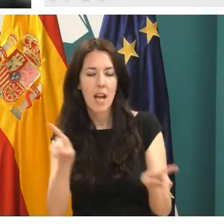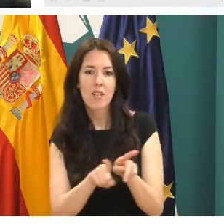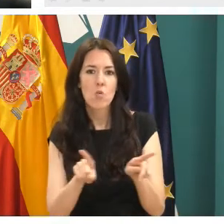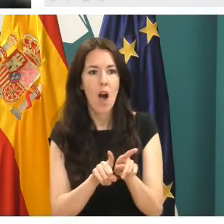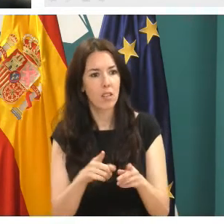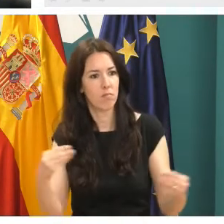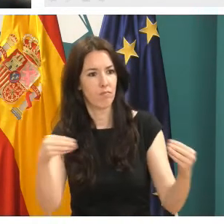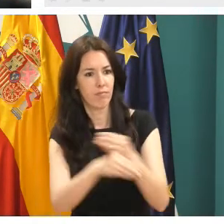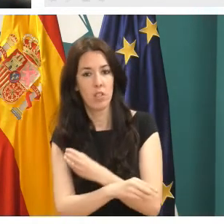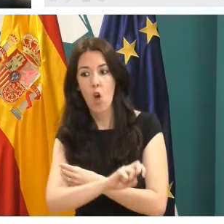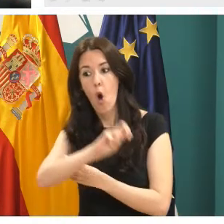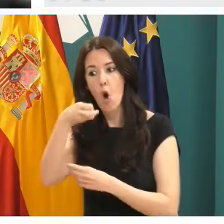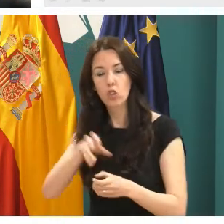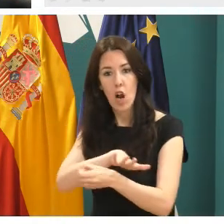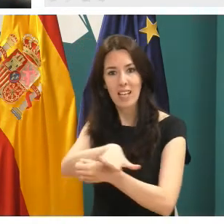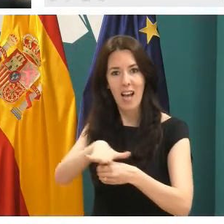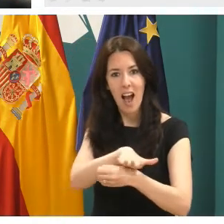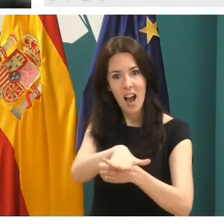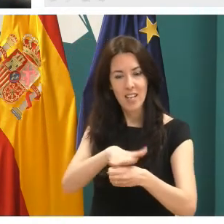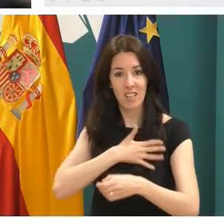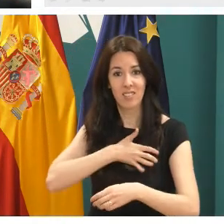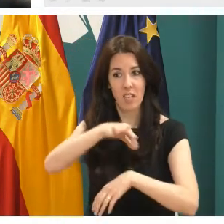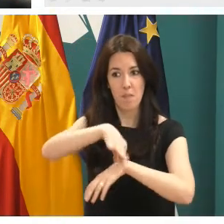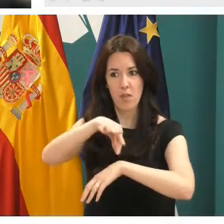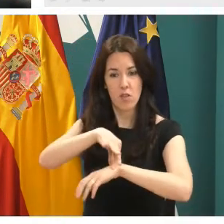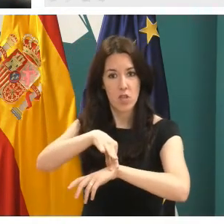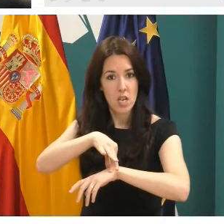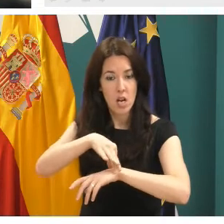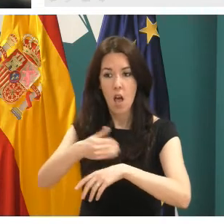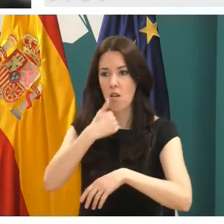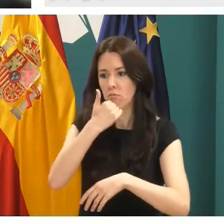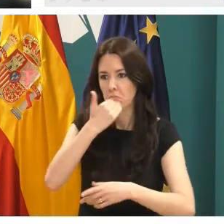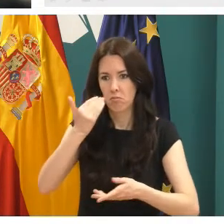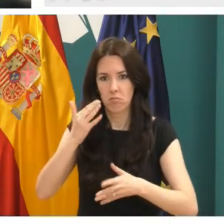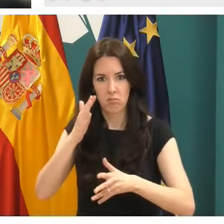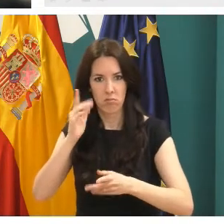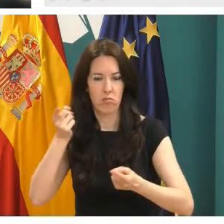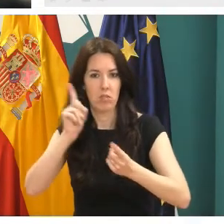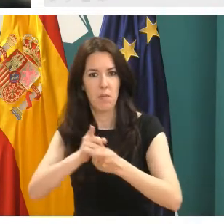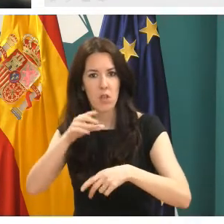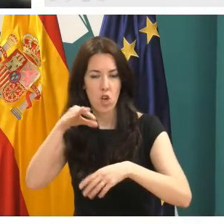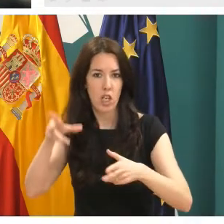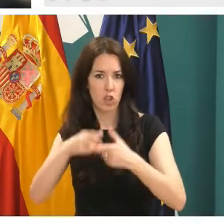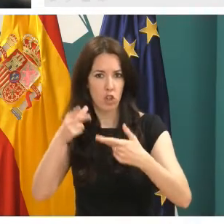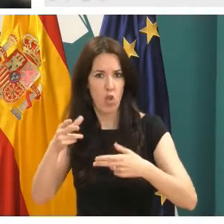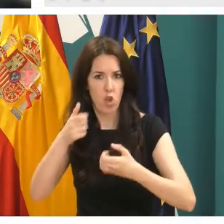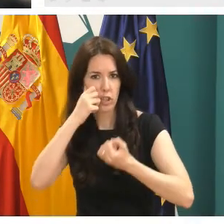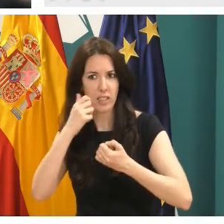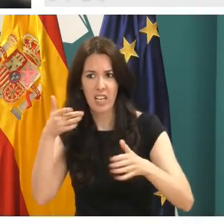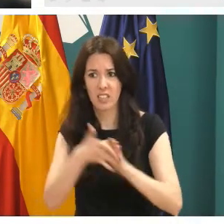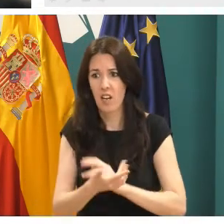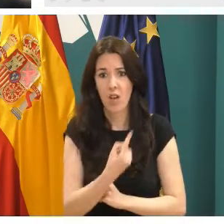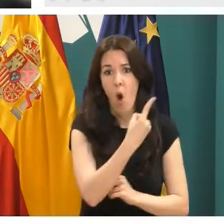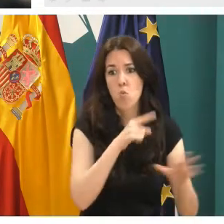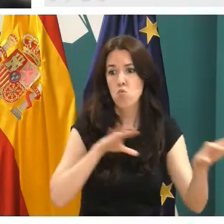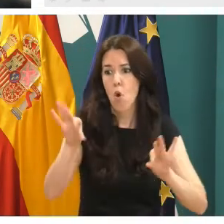incompatible con otras áreas de la medicina o de las intervenciones sociosanitarias. Por el contrario,